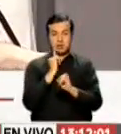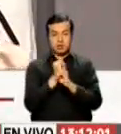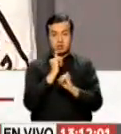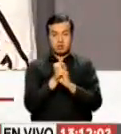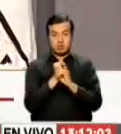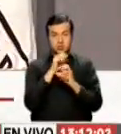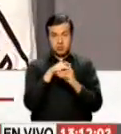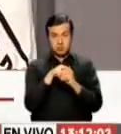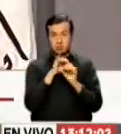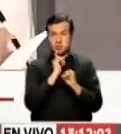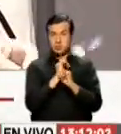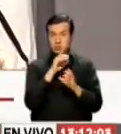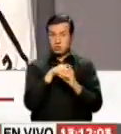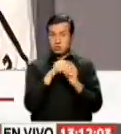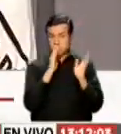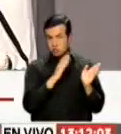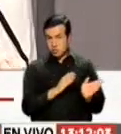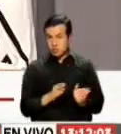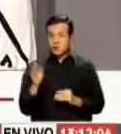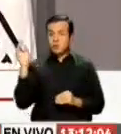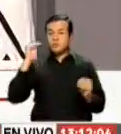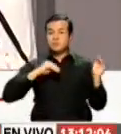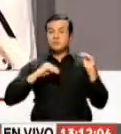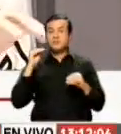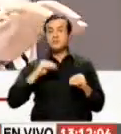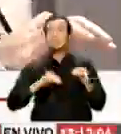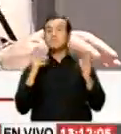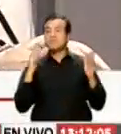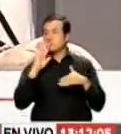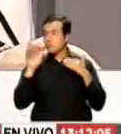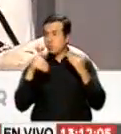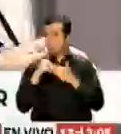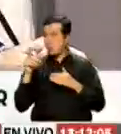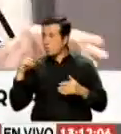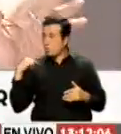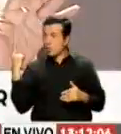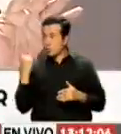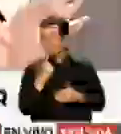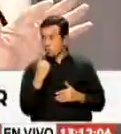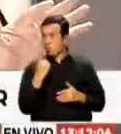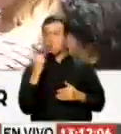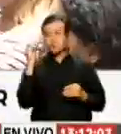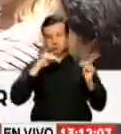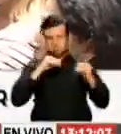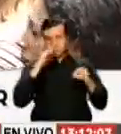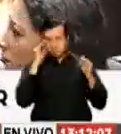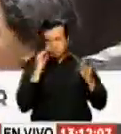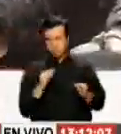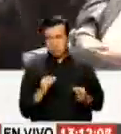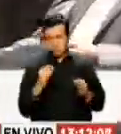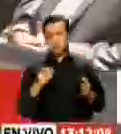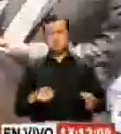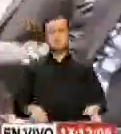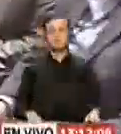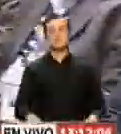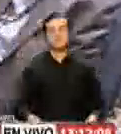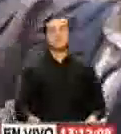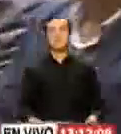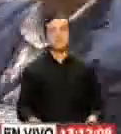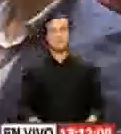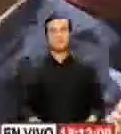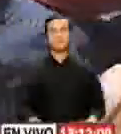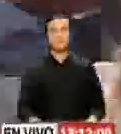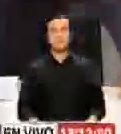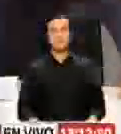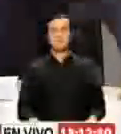institucionalidad que lo vamos a construir entre todas y entre todos. Sofía Montoya,